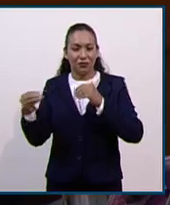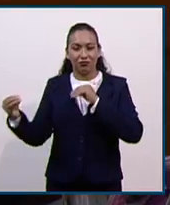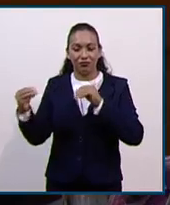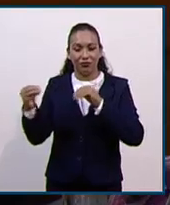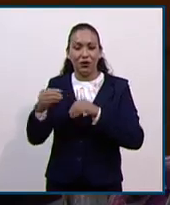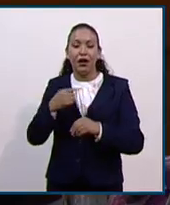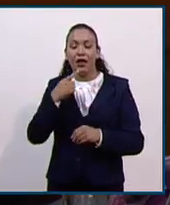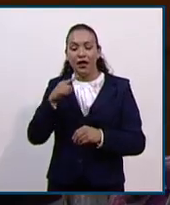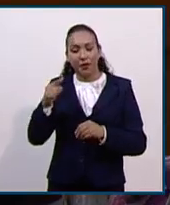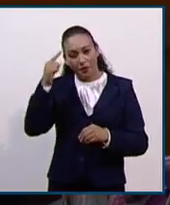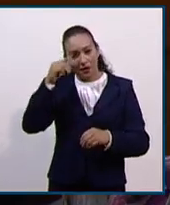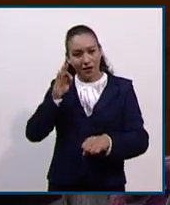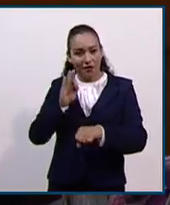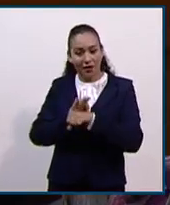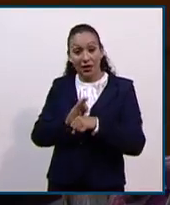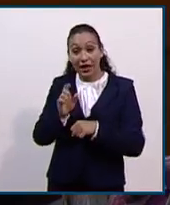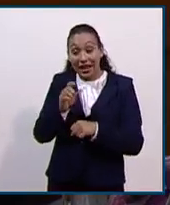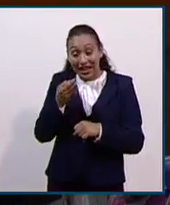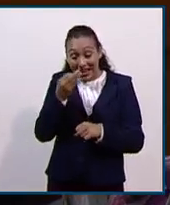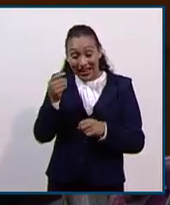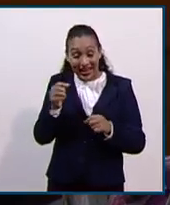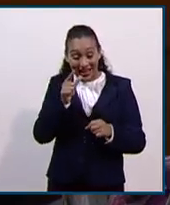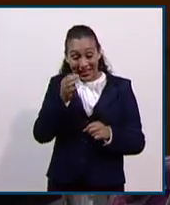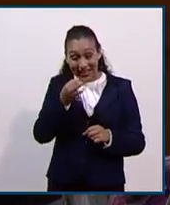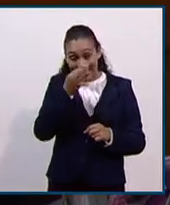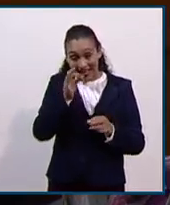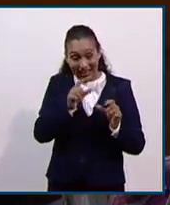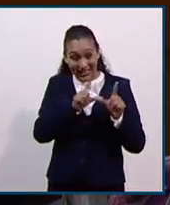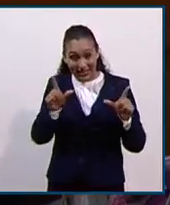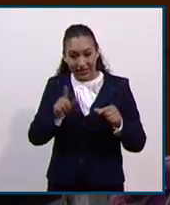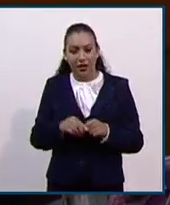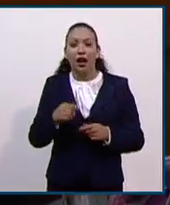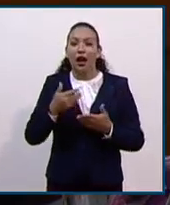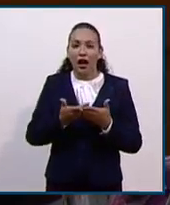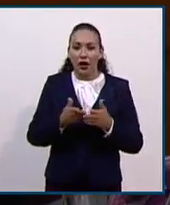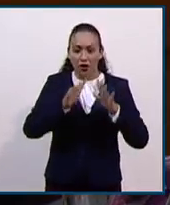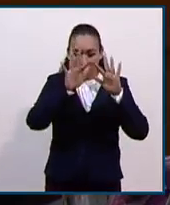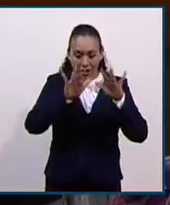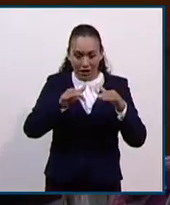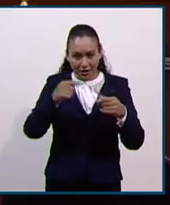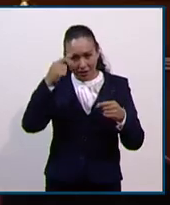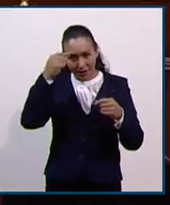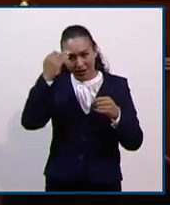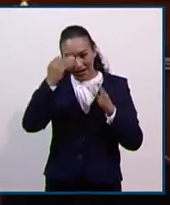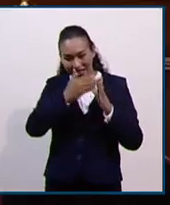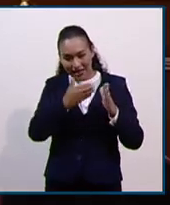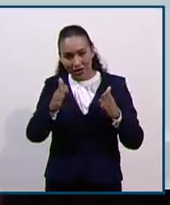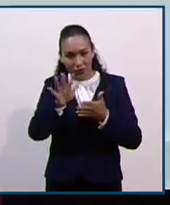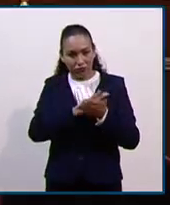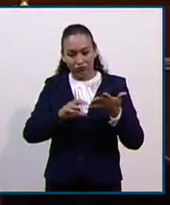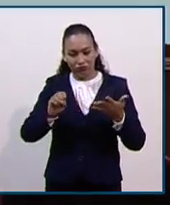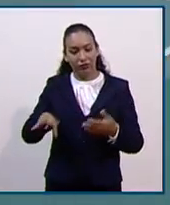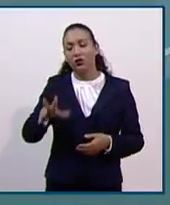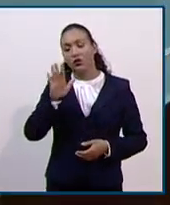se encuentre lista para su resolución, por lo que no procede desechar el escrito de ampliación por este